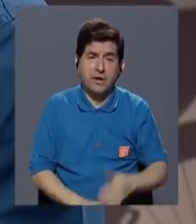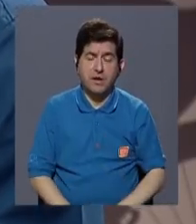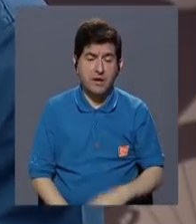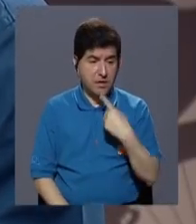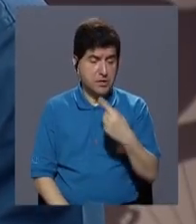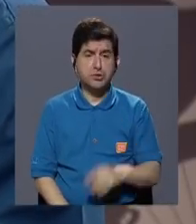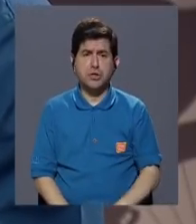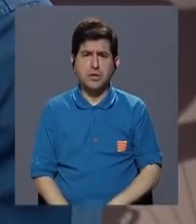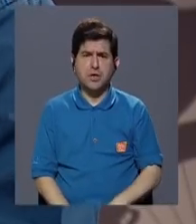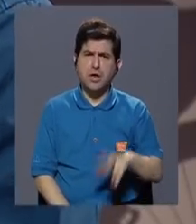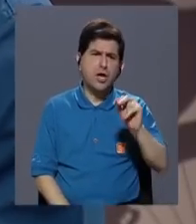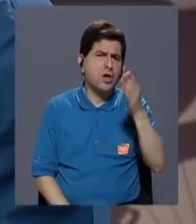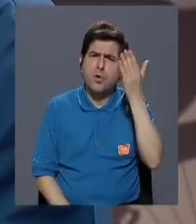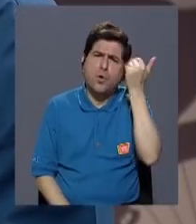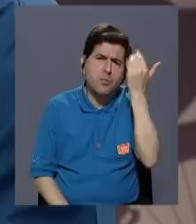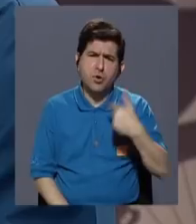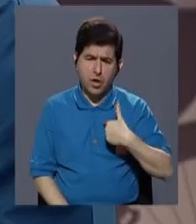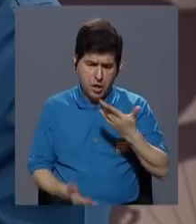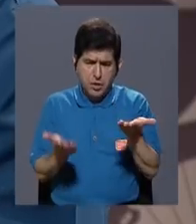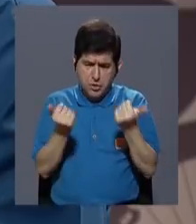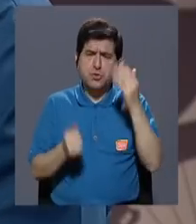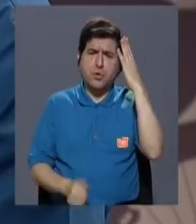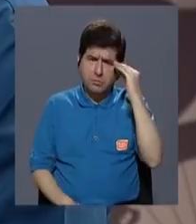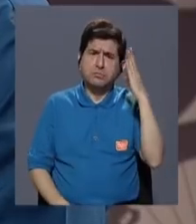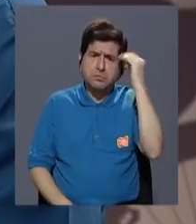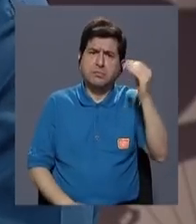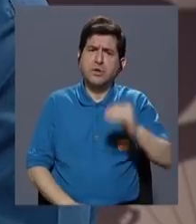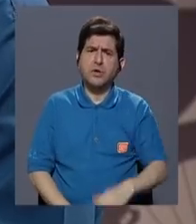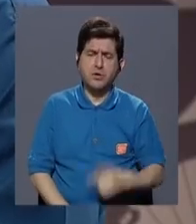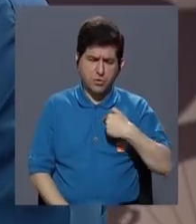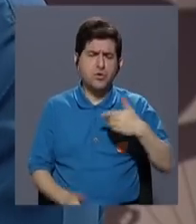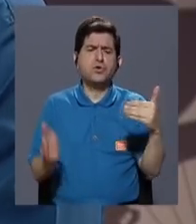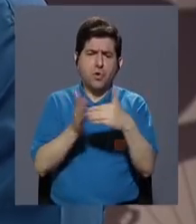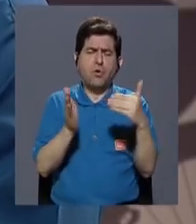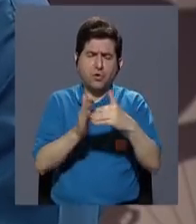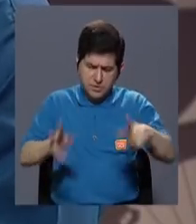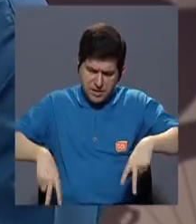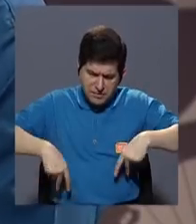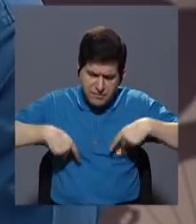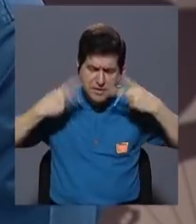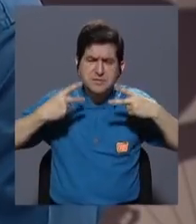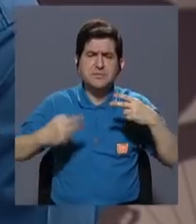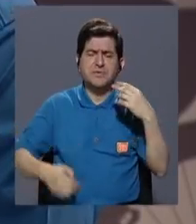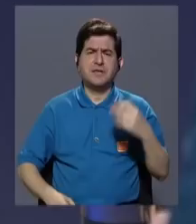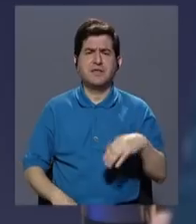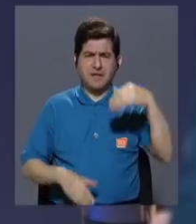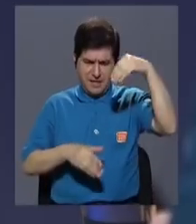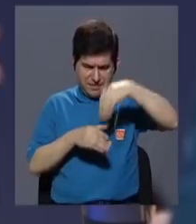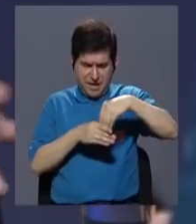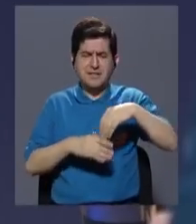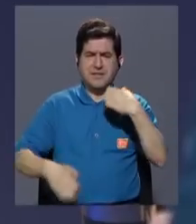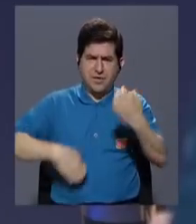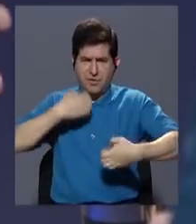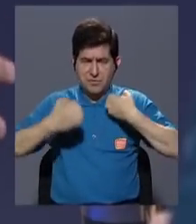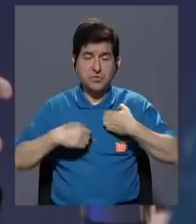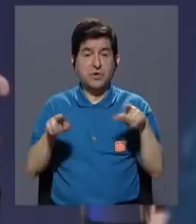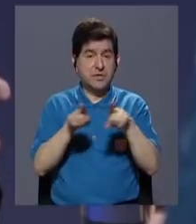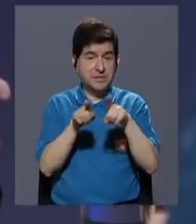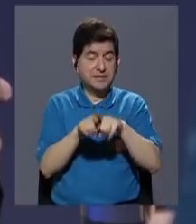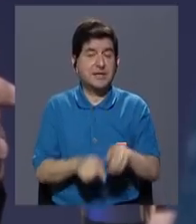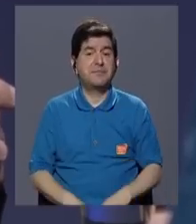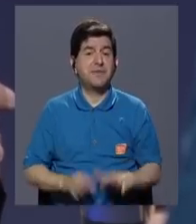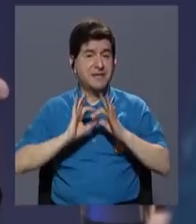media porque no porque esto es algo que quiero experimentar y quiero vivir otra vez estas emociones hasta el tema de la sexualidad